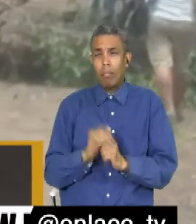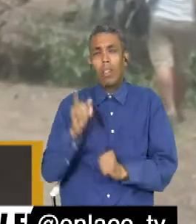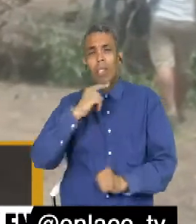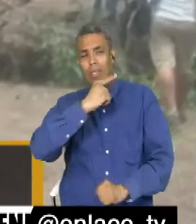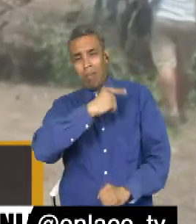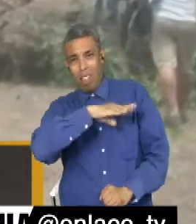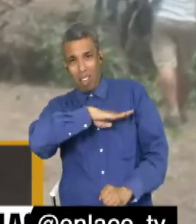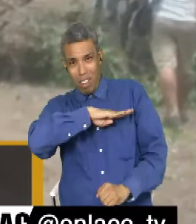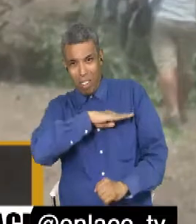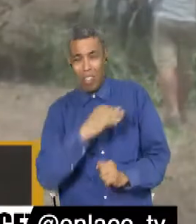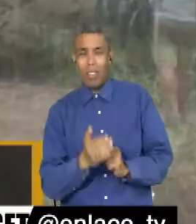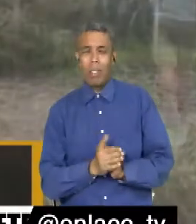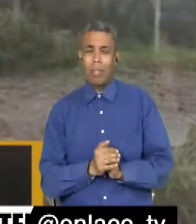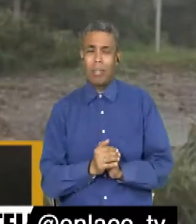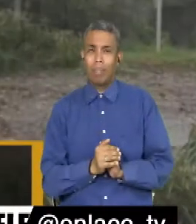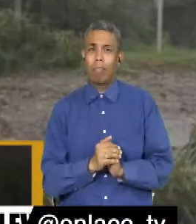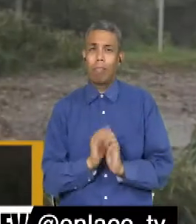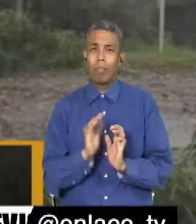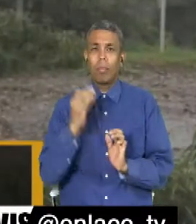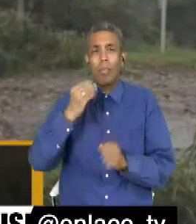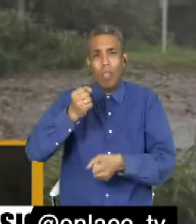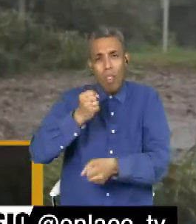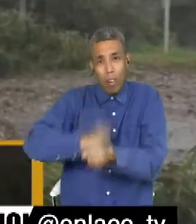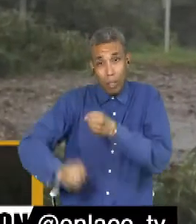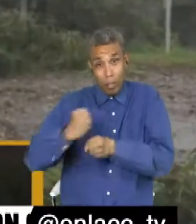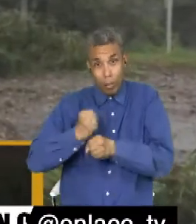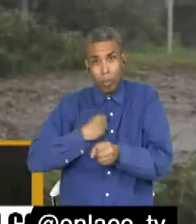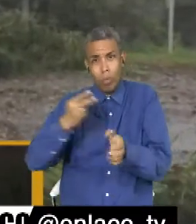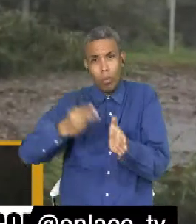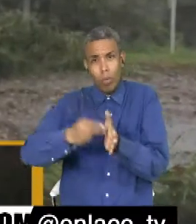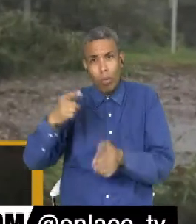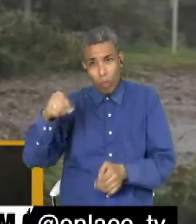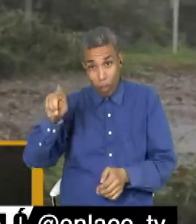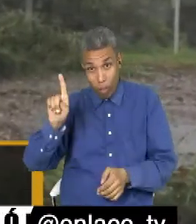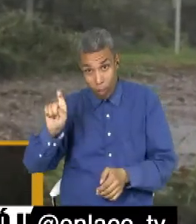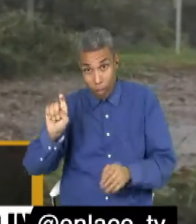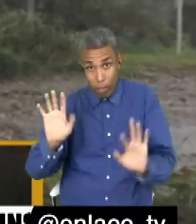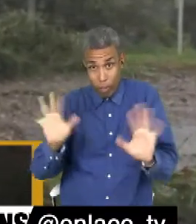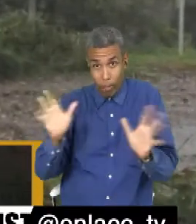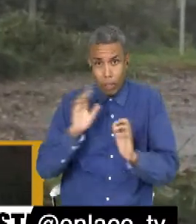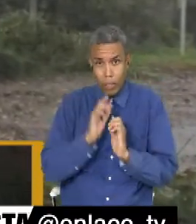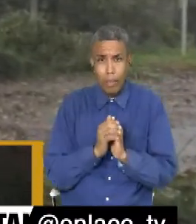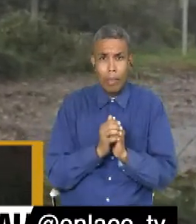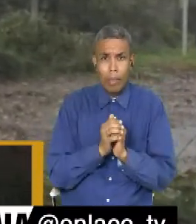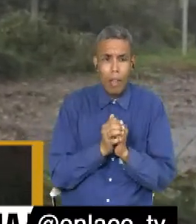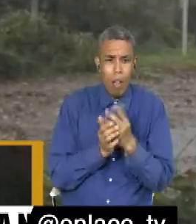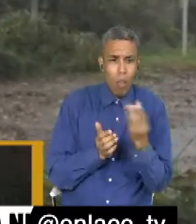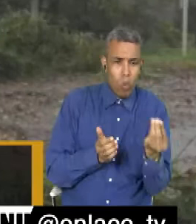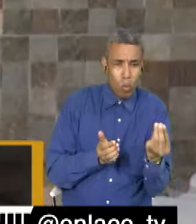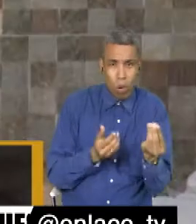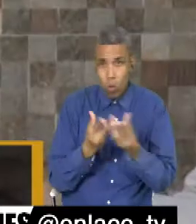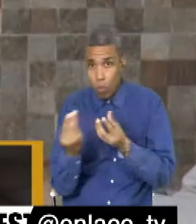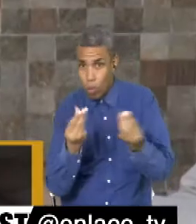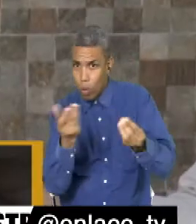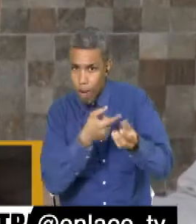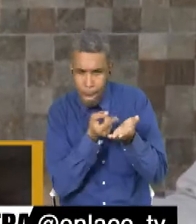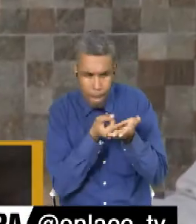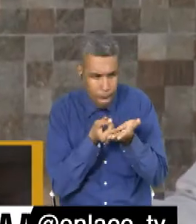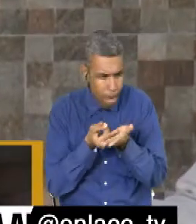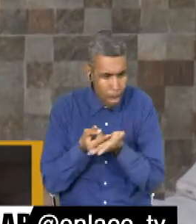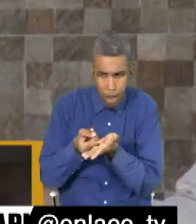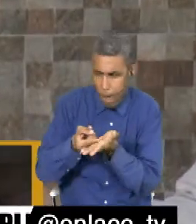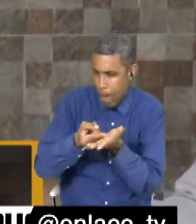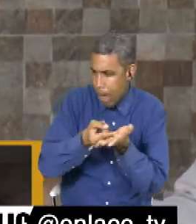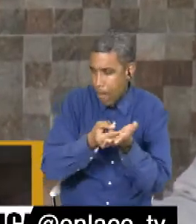la comunidad y el proyecto. Desde el año pasado tenemos las mesas ya instauradas, la invitación es que volvamos a la mesa